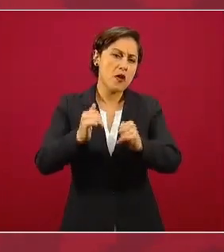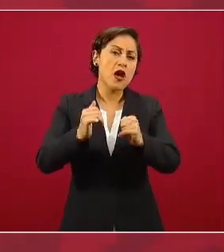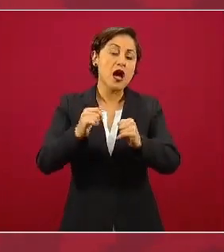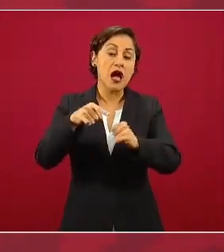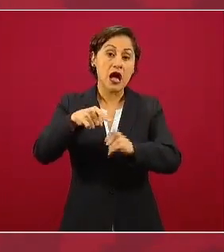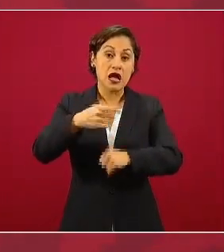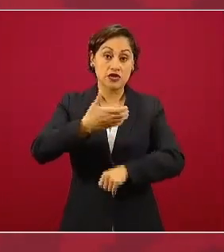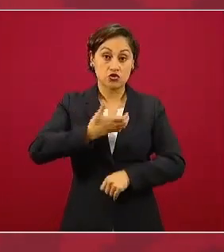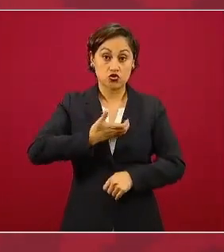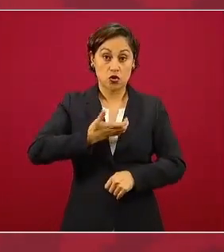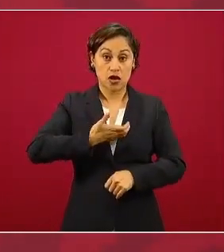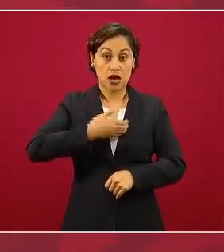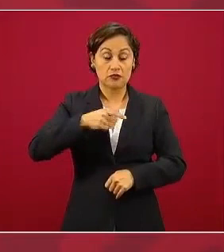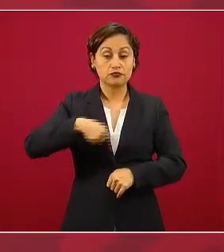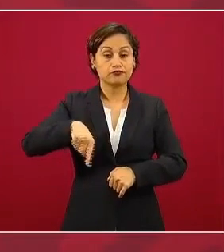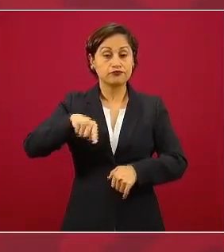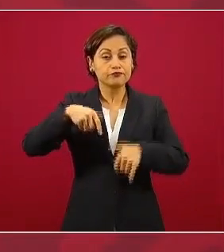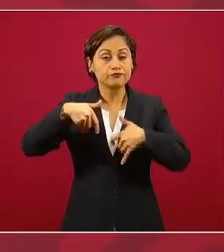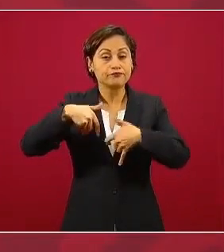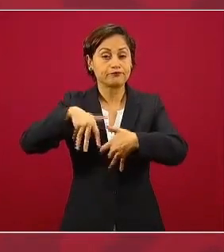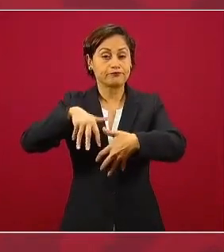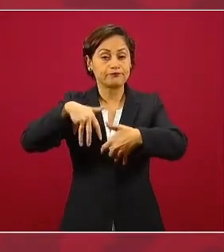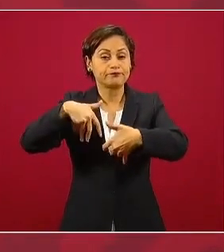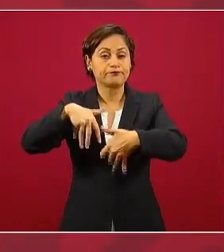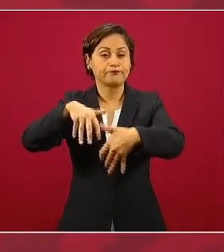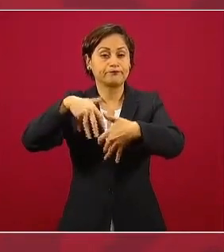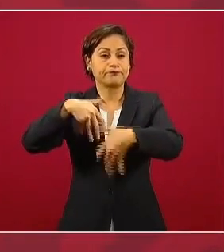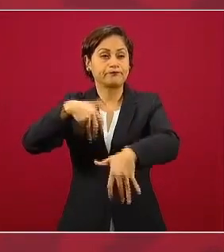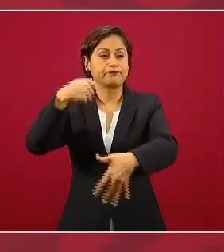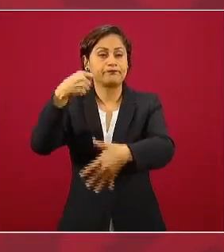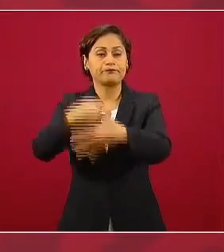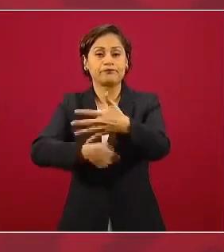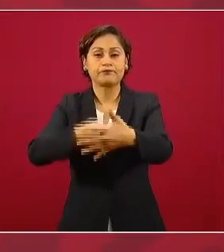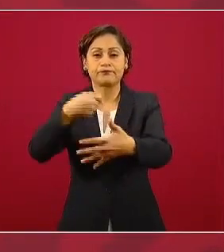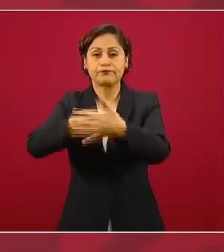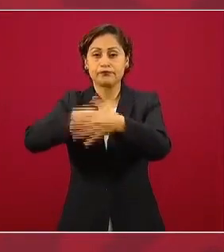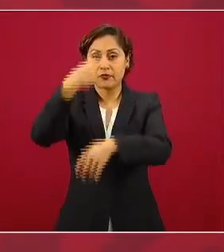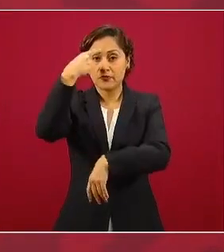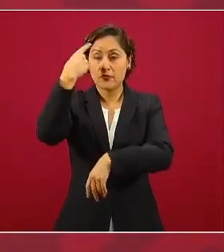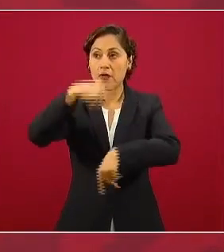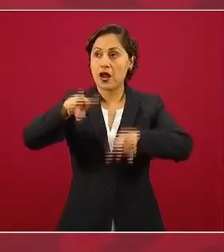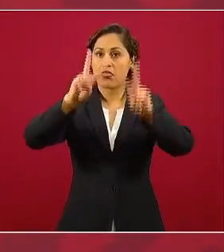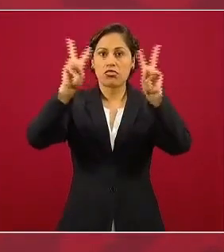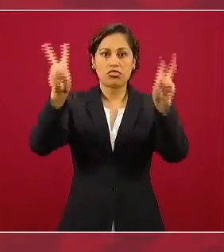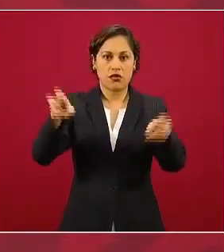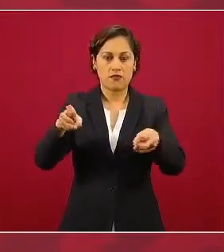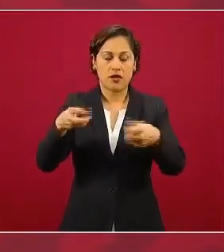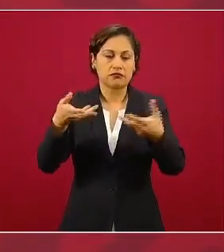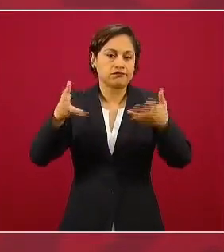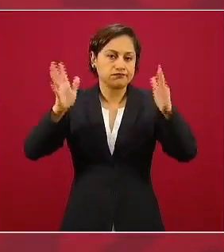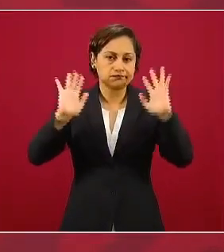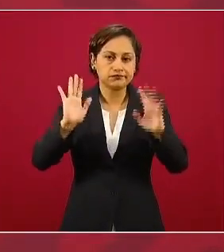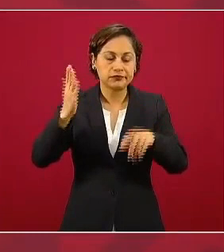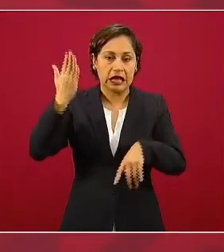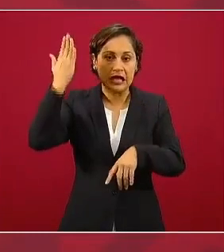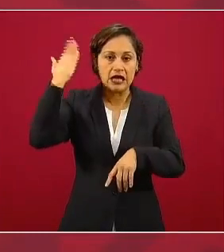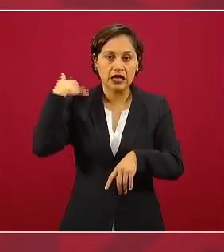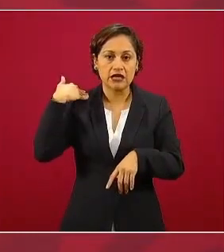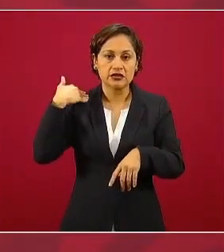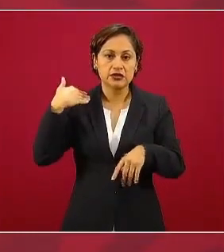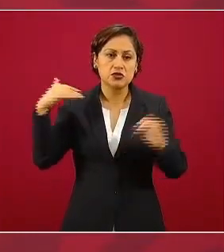¿sí?, en una manifestación para defender algo, y al día siguiente no salía